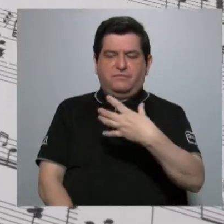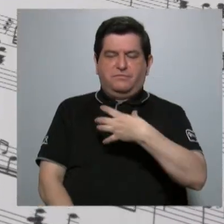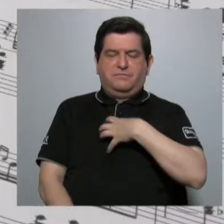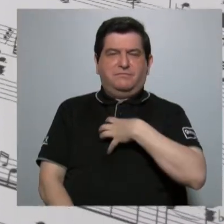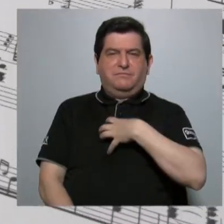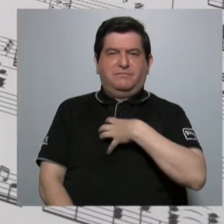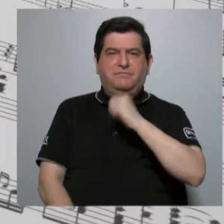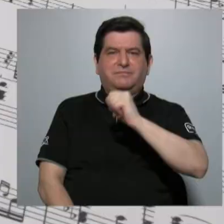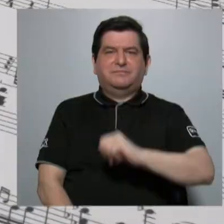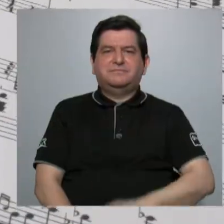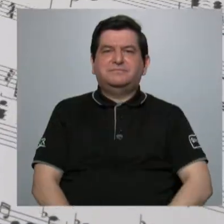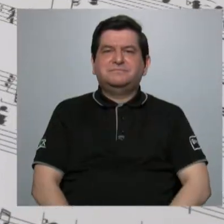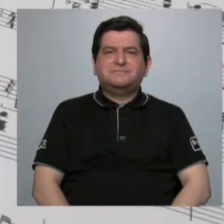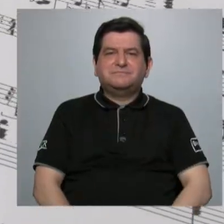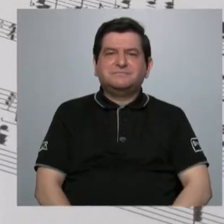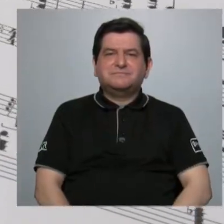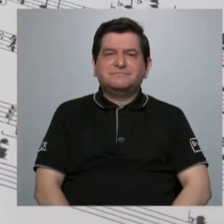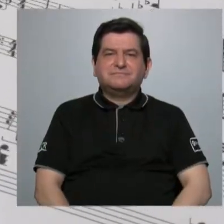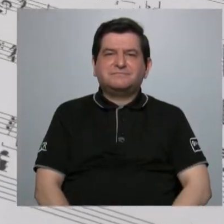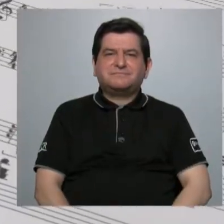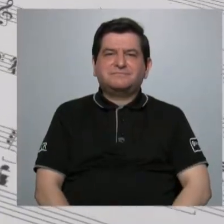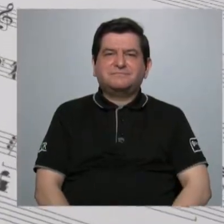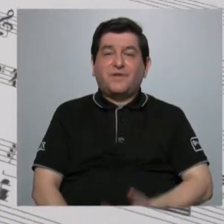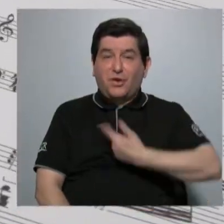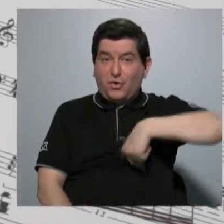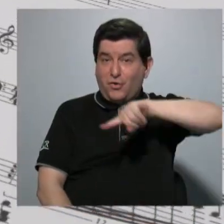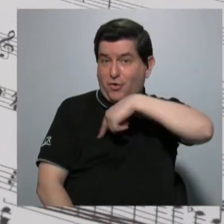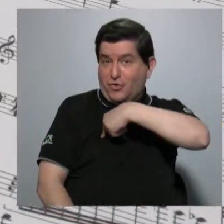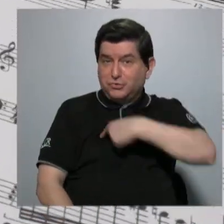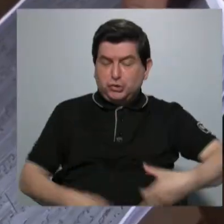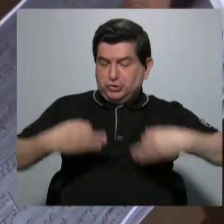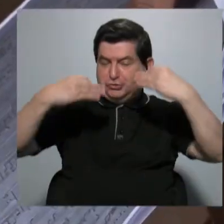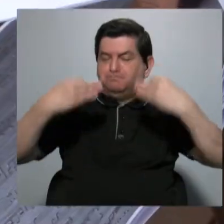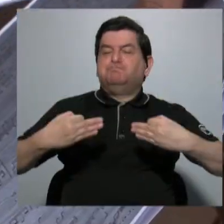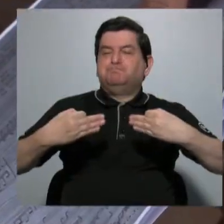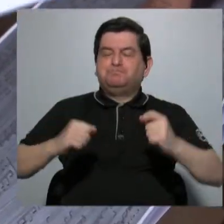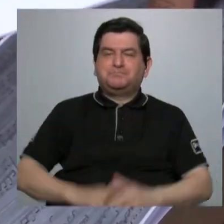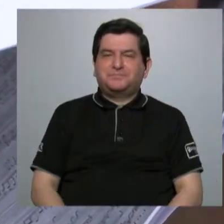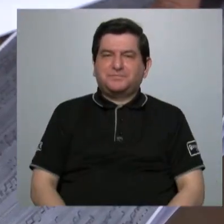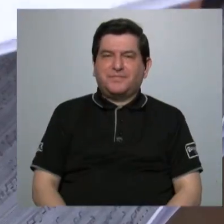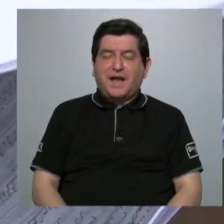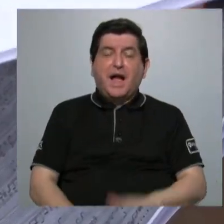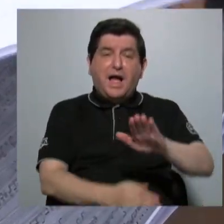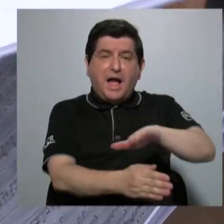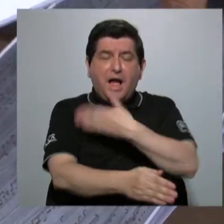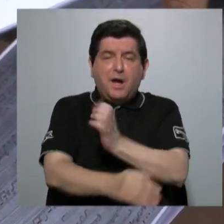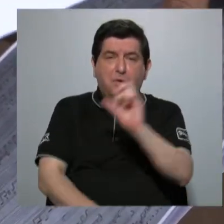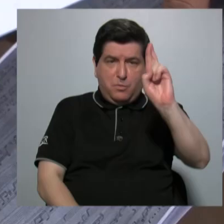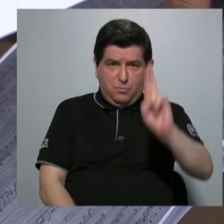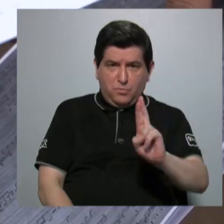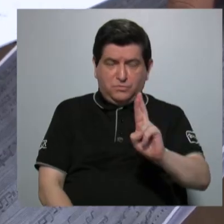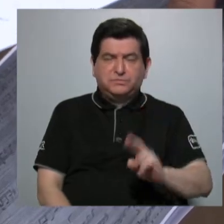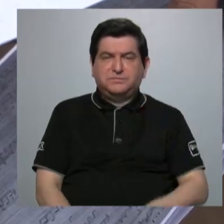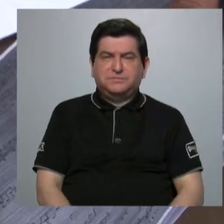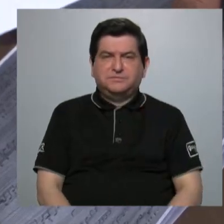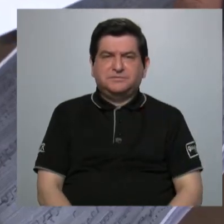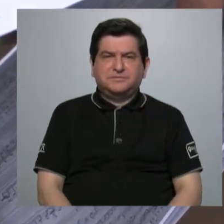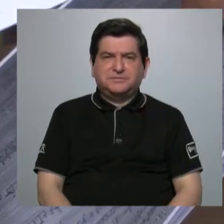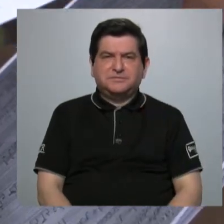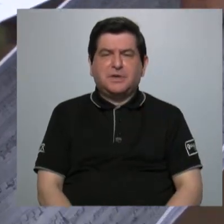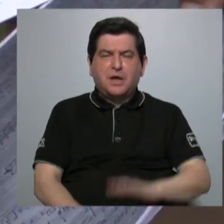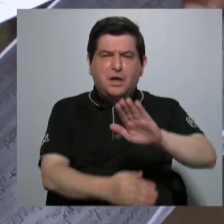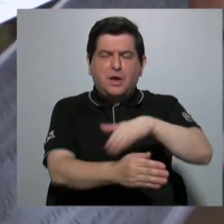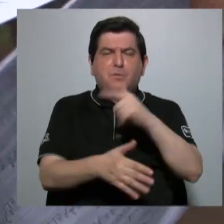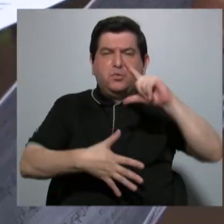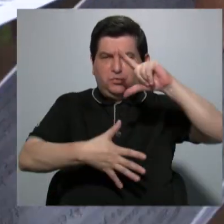propio, ¿verdad? Entonces nosotros decidimos tocar música costarricense,